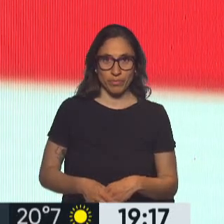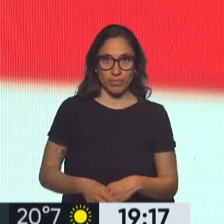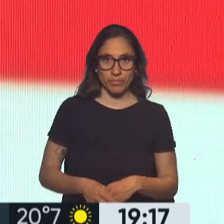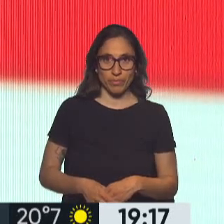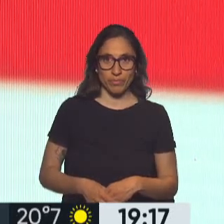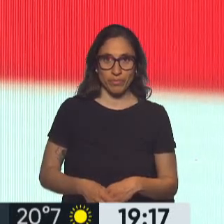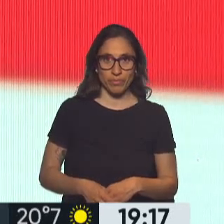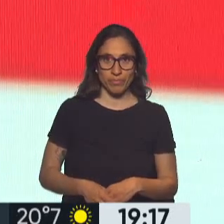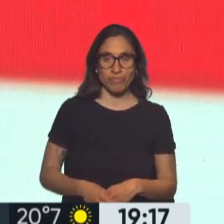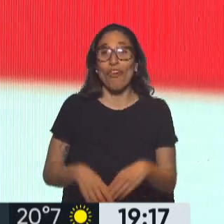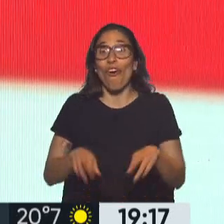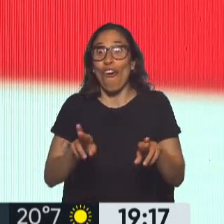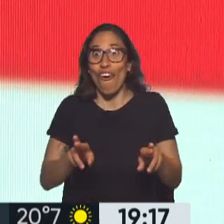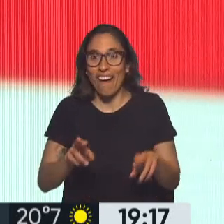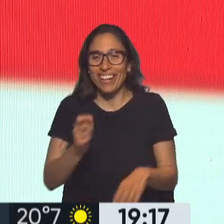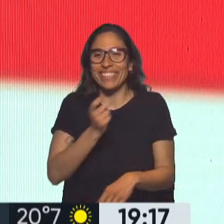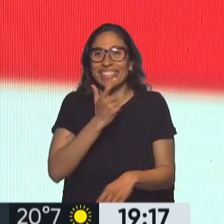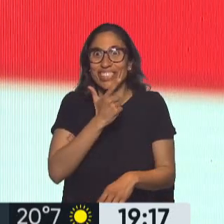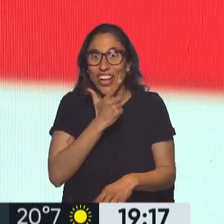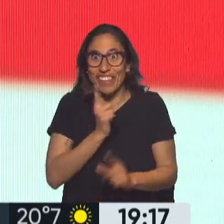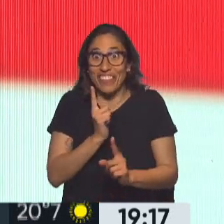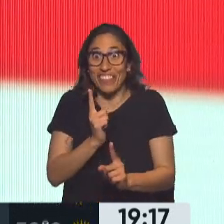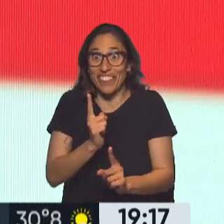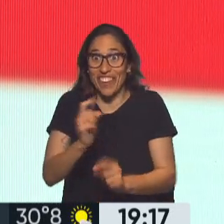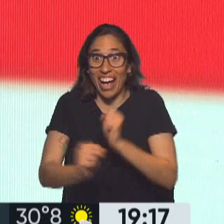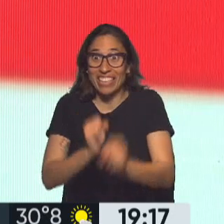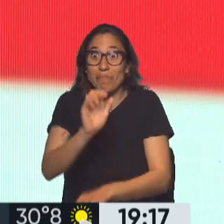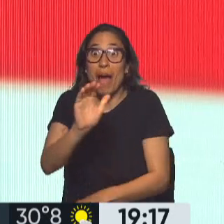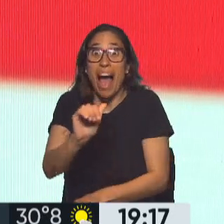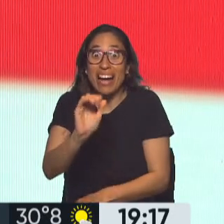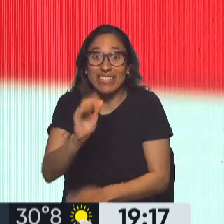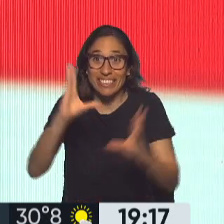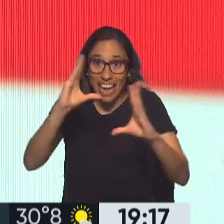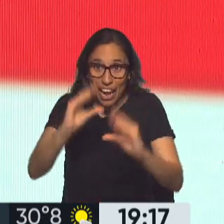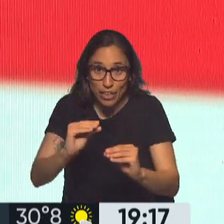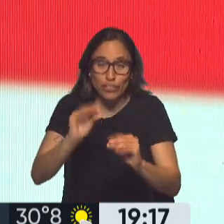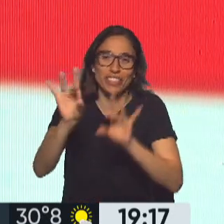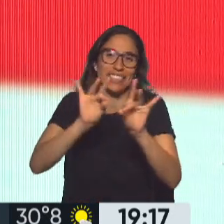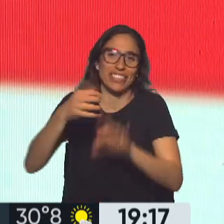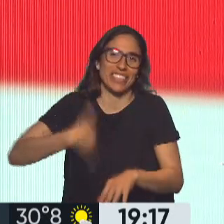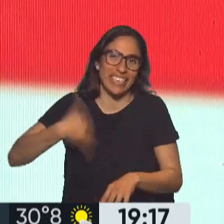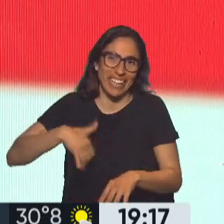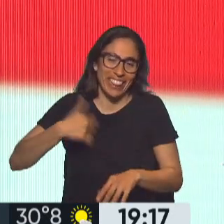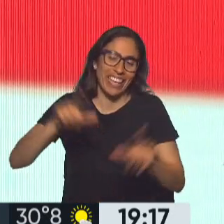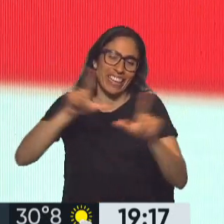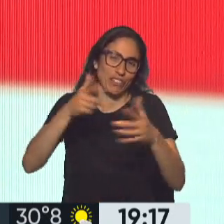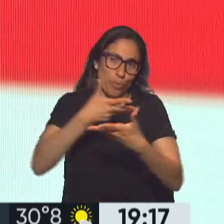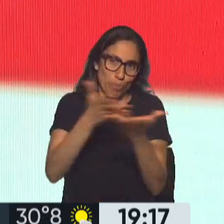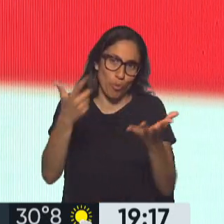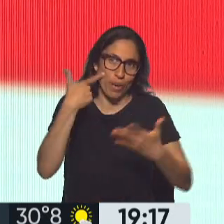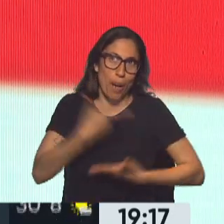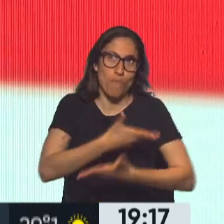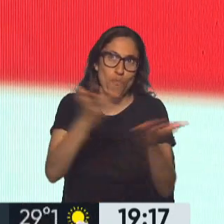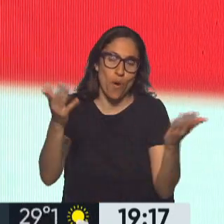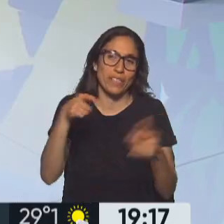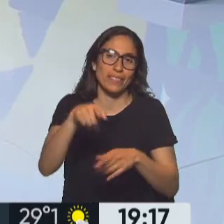Esperemos mantener esta sonrisa, esta alegría el martes a la noche cuando la selección argentina, en la pantalla de la televisión pública, por supuesto, va a jugar su cuarto partido de las eliminatorias en